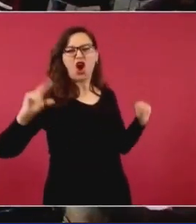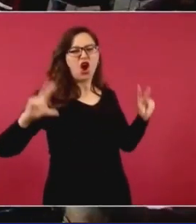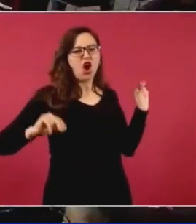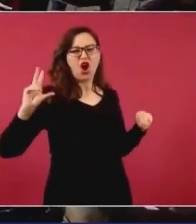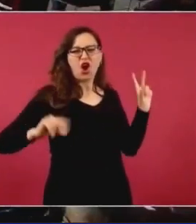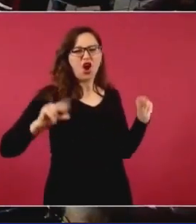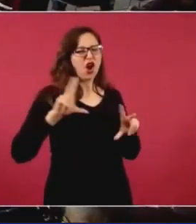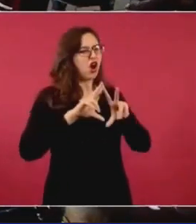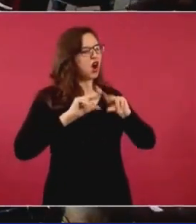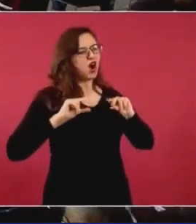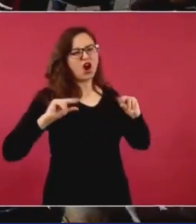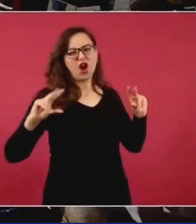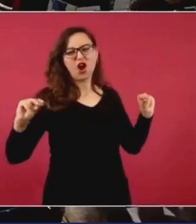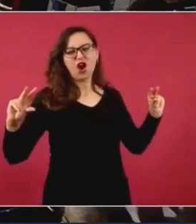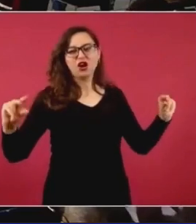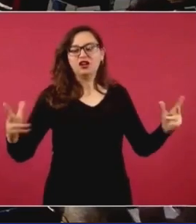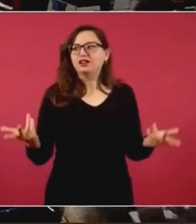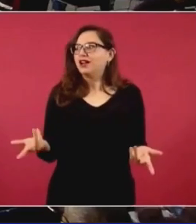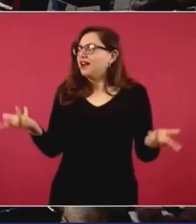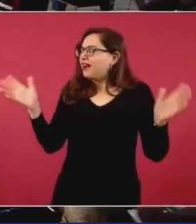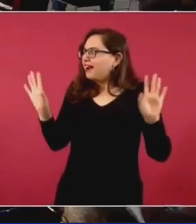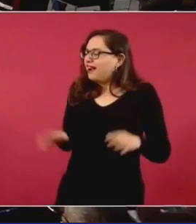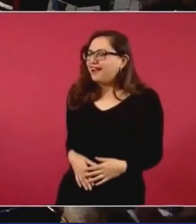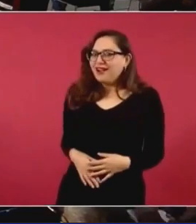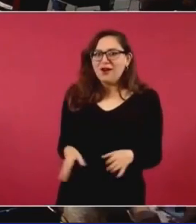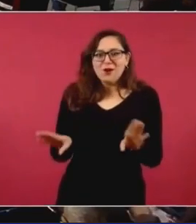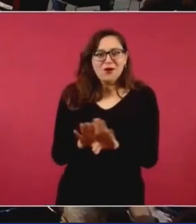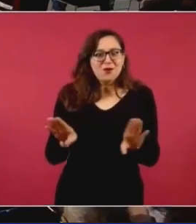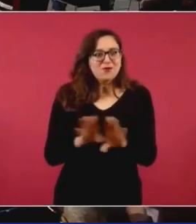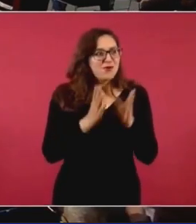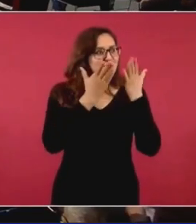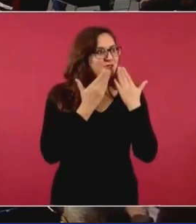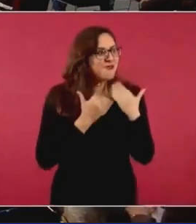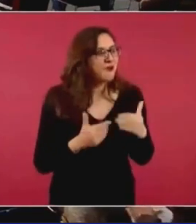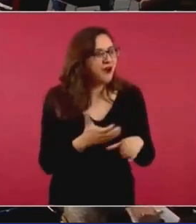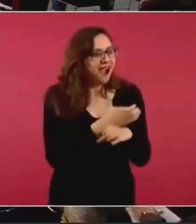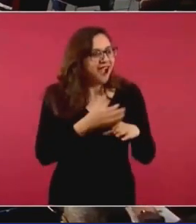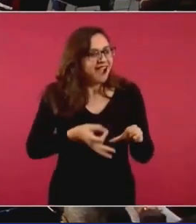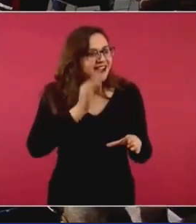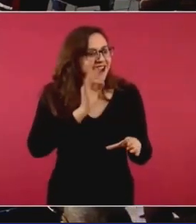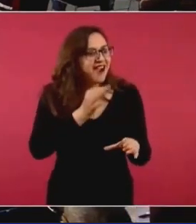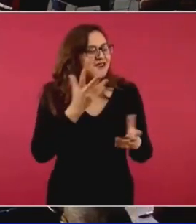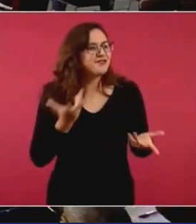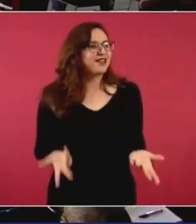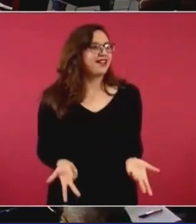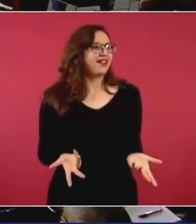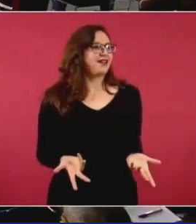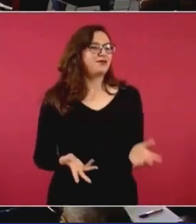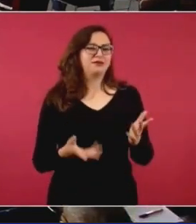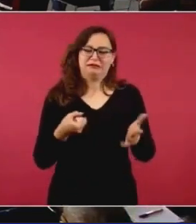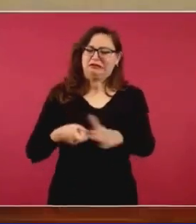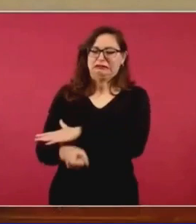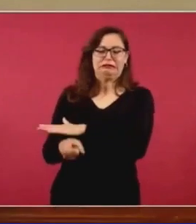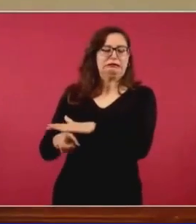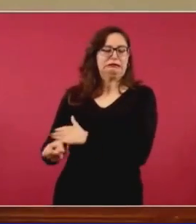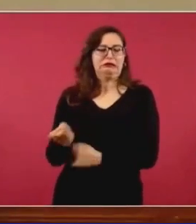No hay. No, pues en vez del chayote, el café,